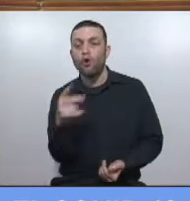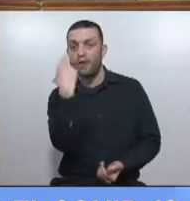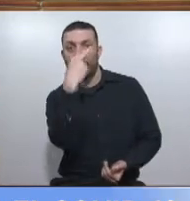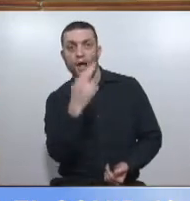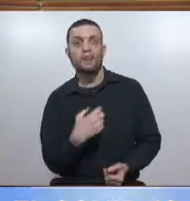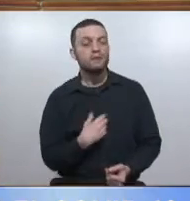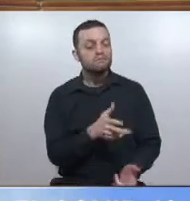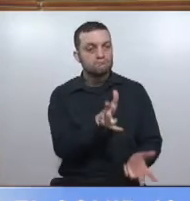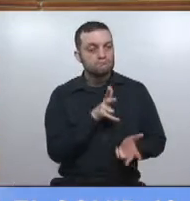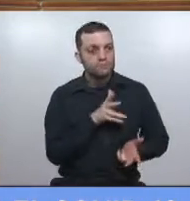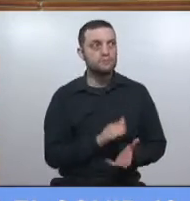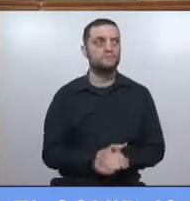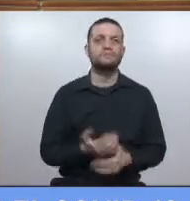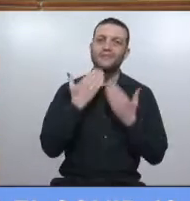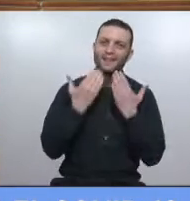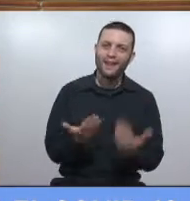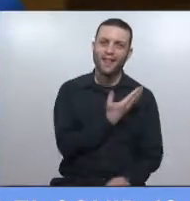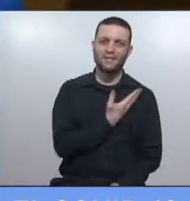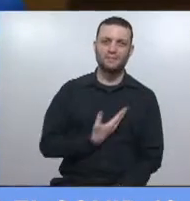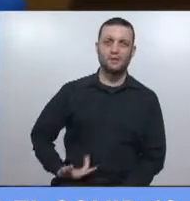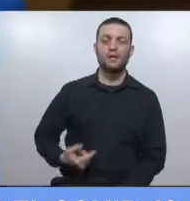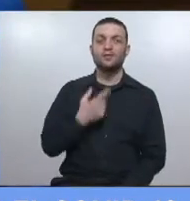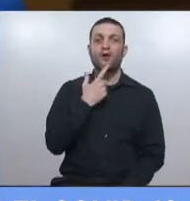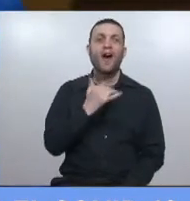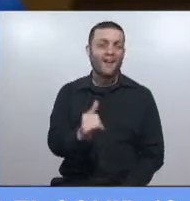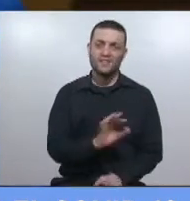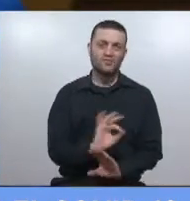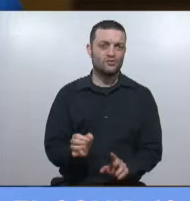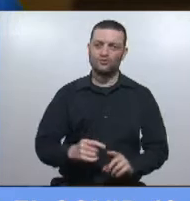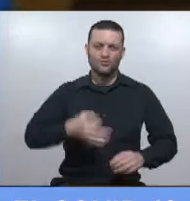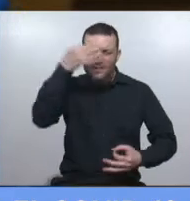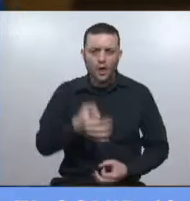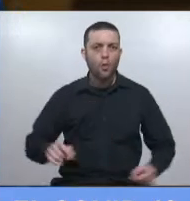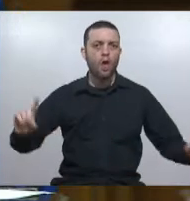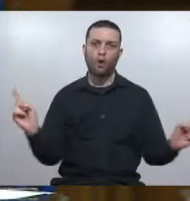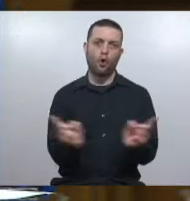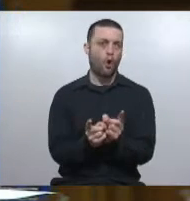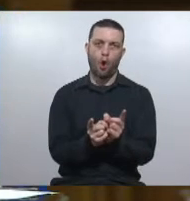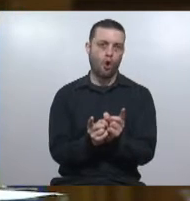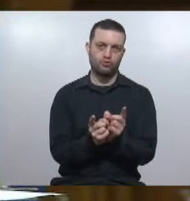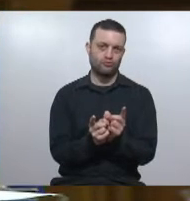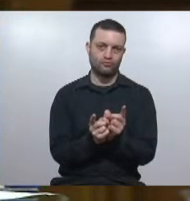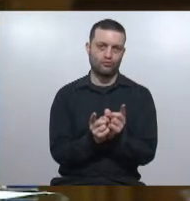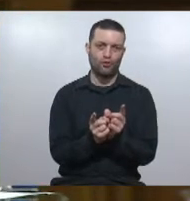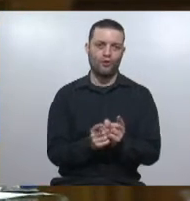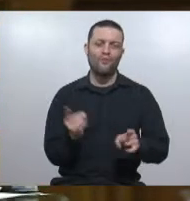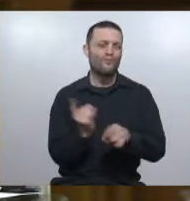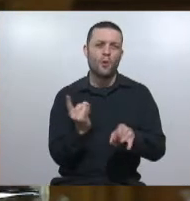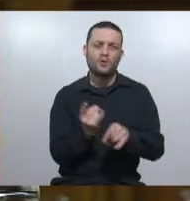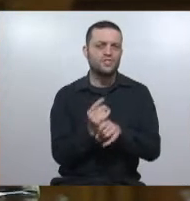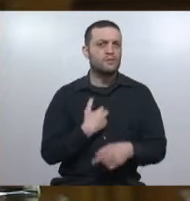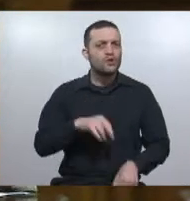le escucha senador muchas gracias señor presidenta le garantizo que voy a hacer muy breve y como siempre lo he hecho en esta cámara con muchísimo